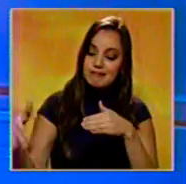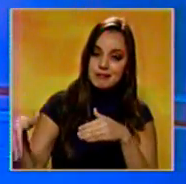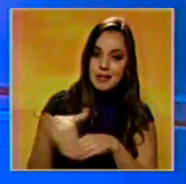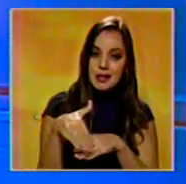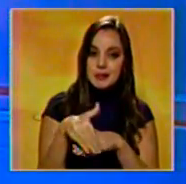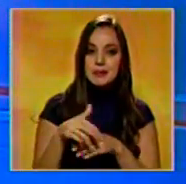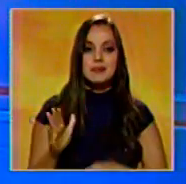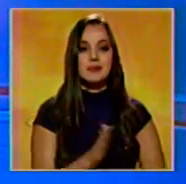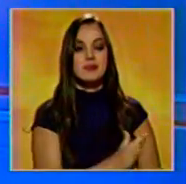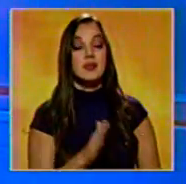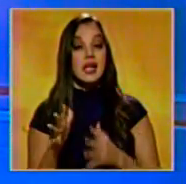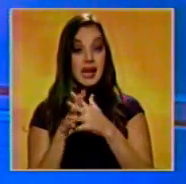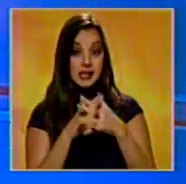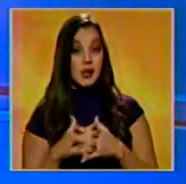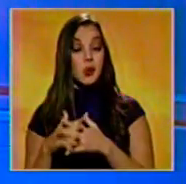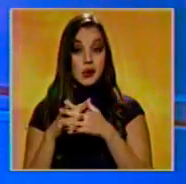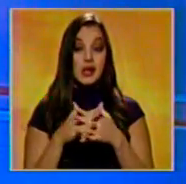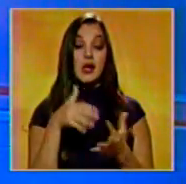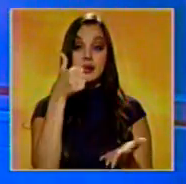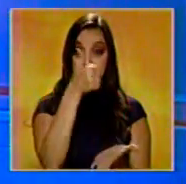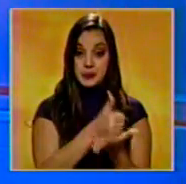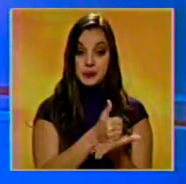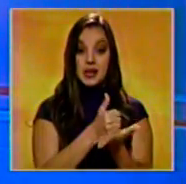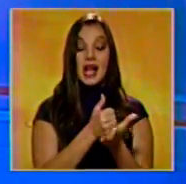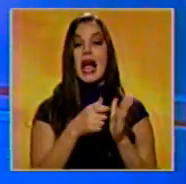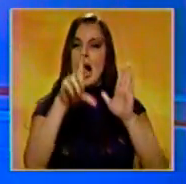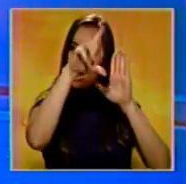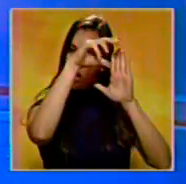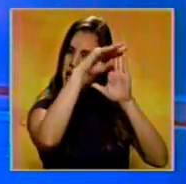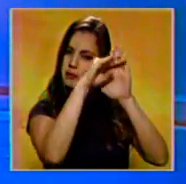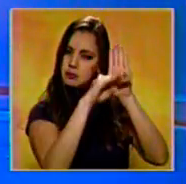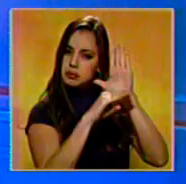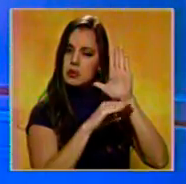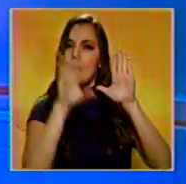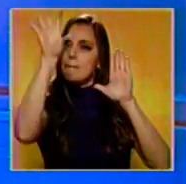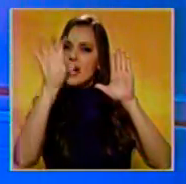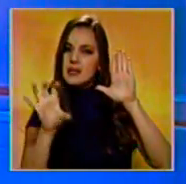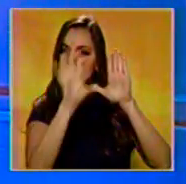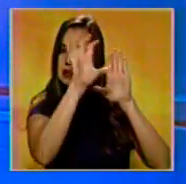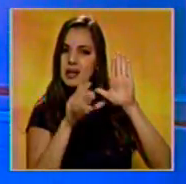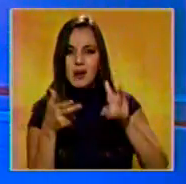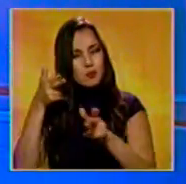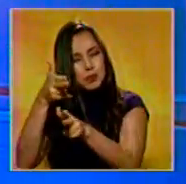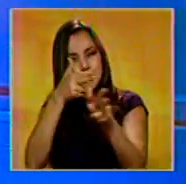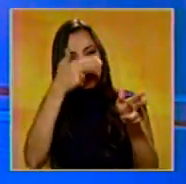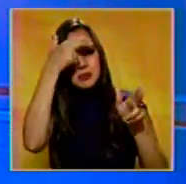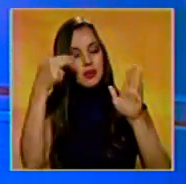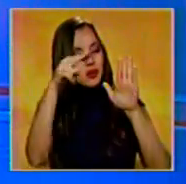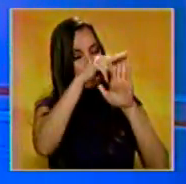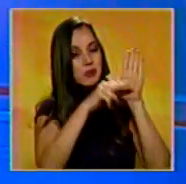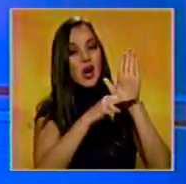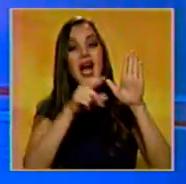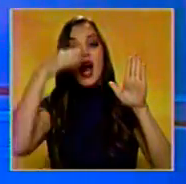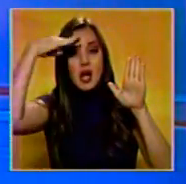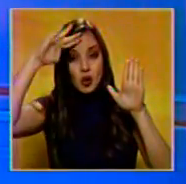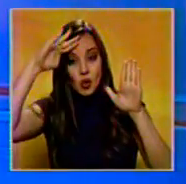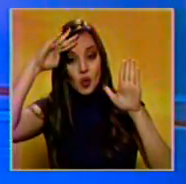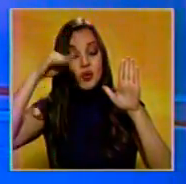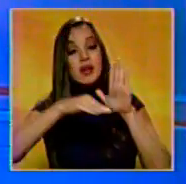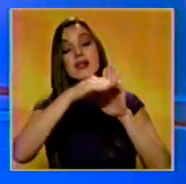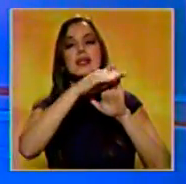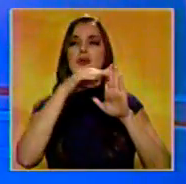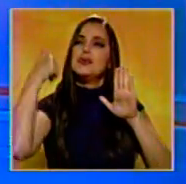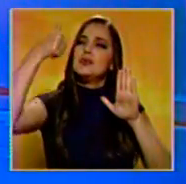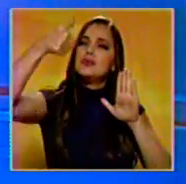En Estados Unidos se confirmó la exclusión de Cuba de la lista de países que apoyan el terrorismo internacional a la que pertenecía desde el